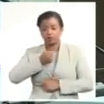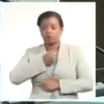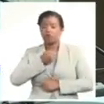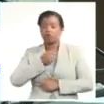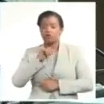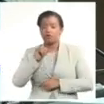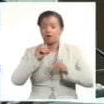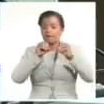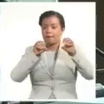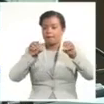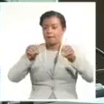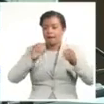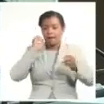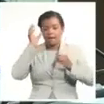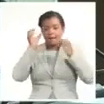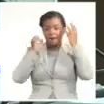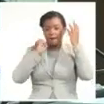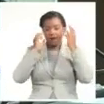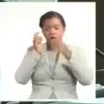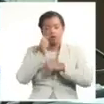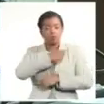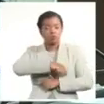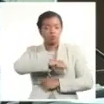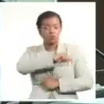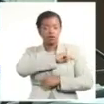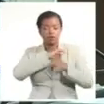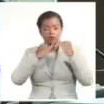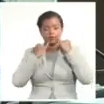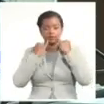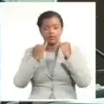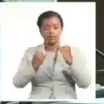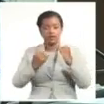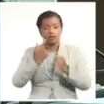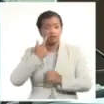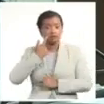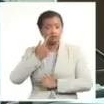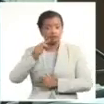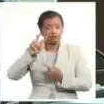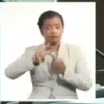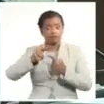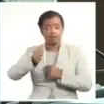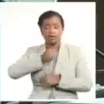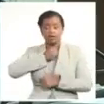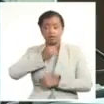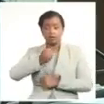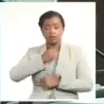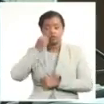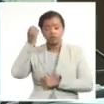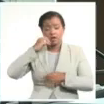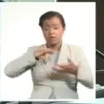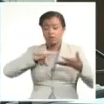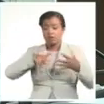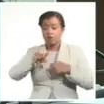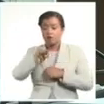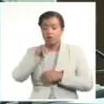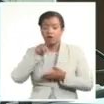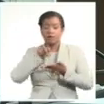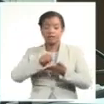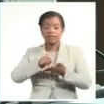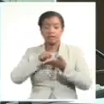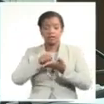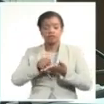la creación a la altura de los enormes desafíos que nos plantea el servicio a un